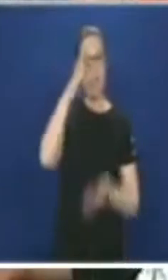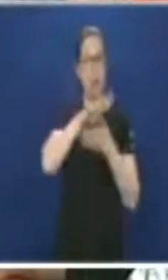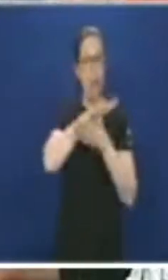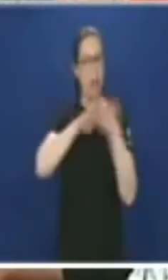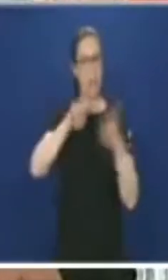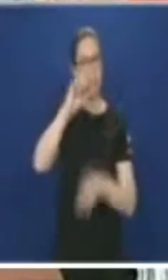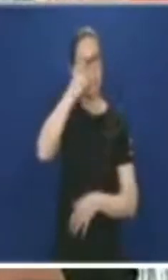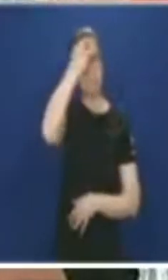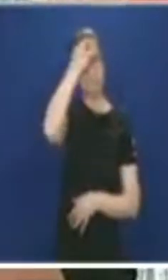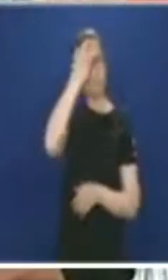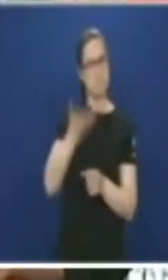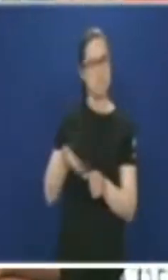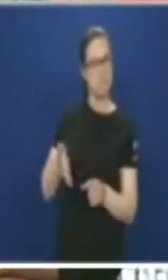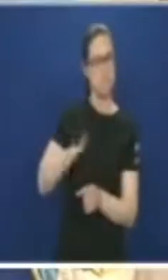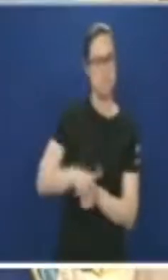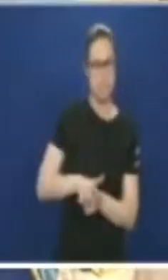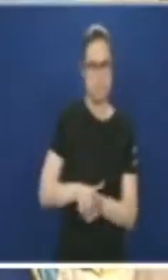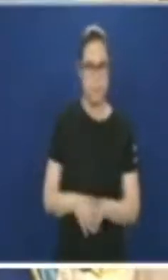todo o demais.